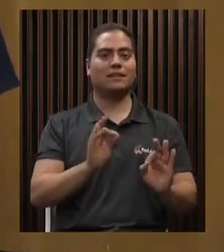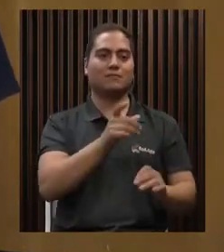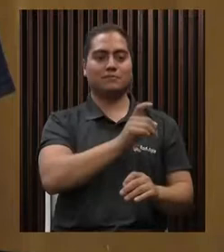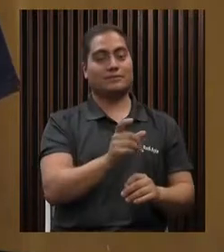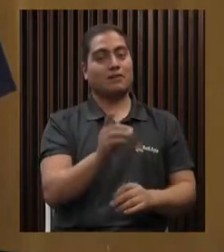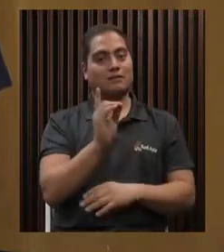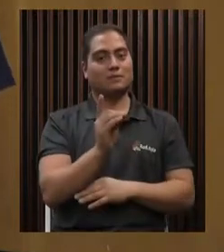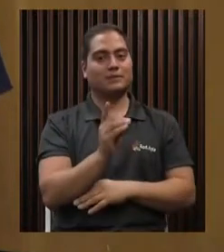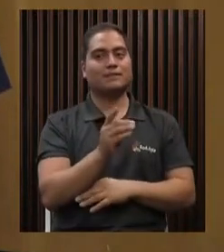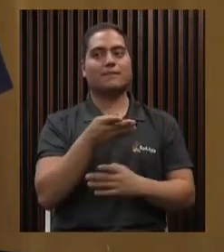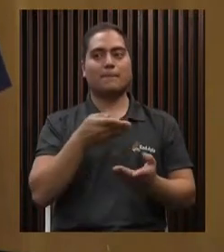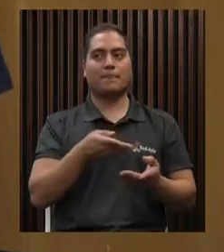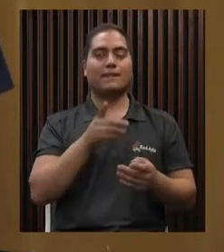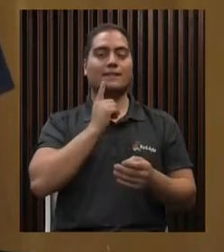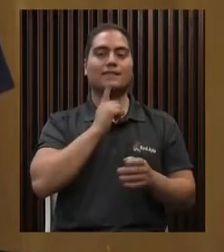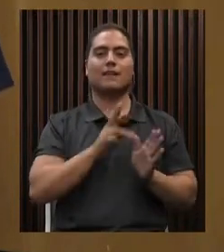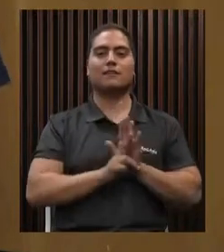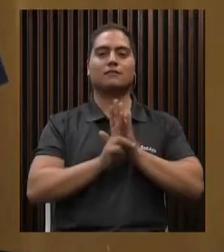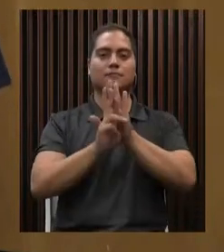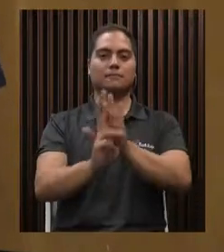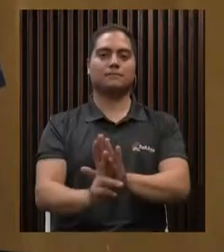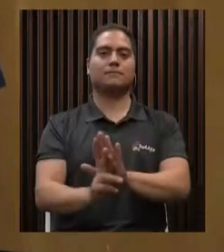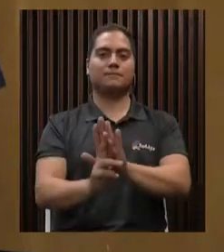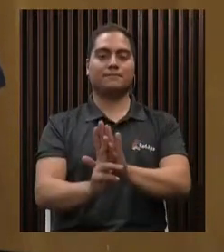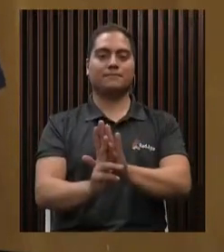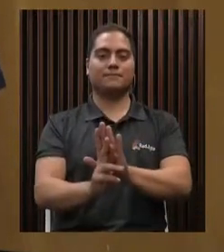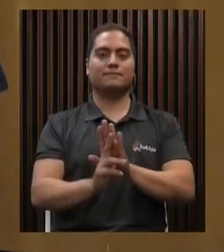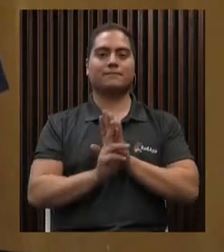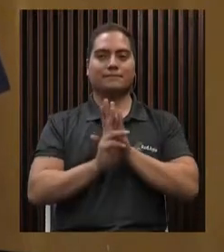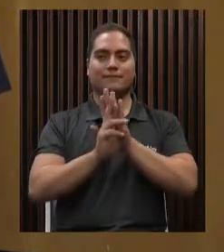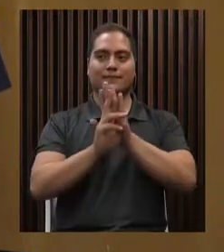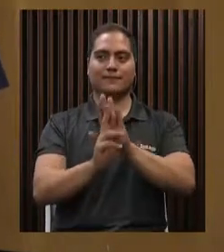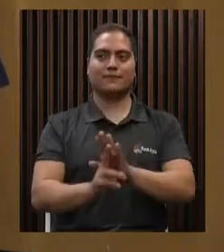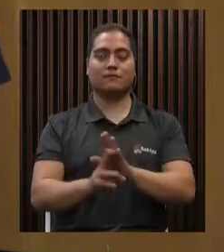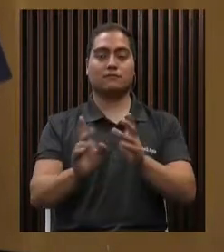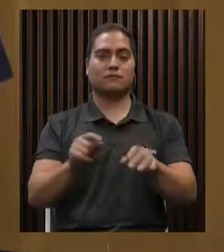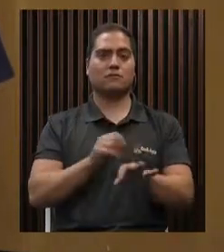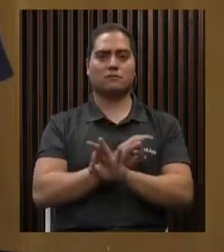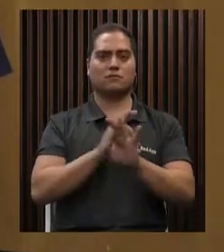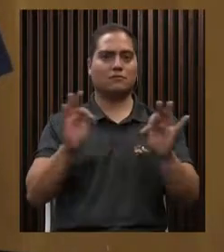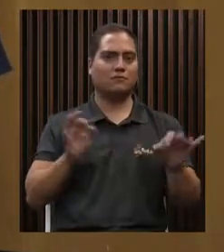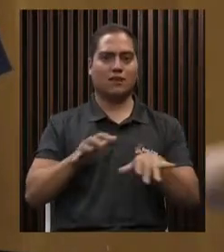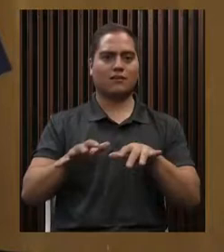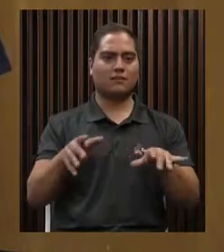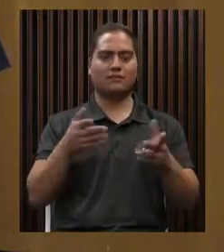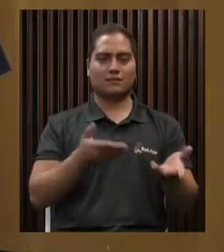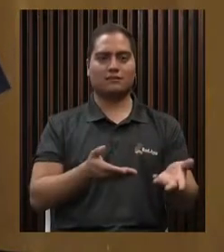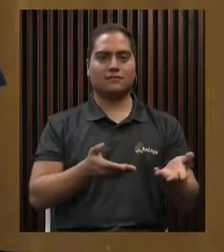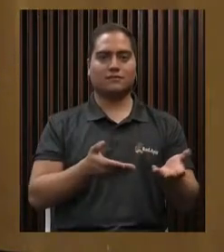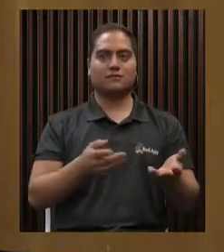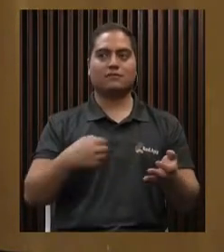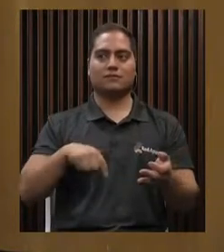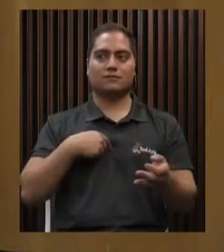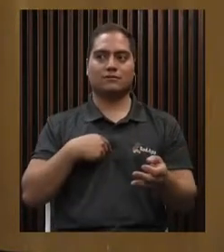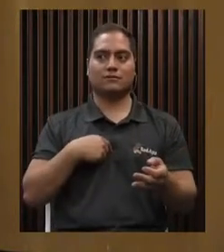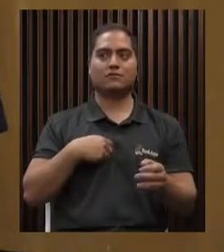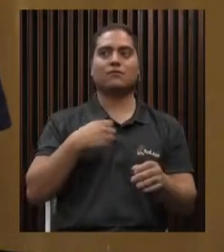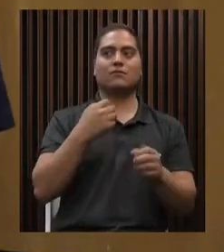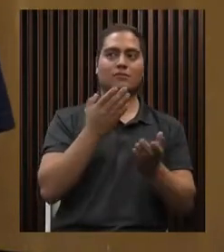una representación o con una alta representación de niños que nunca habían asistido a este tipo de actividad. Por lo tanto, trabajamos con esos colegios, los